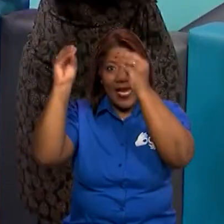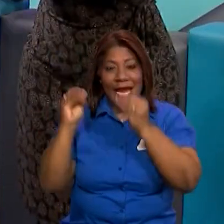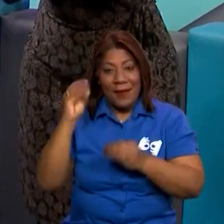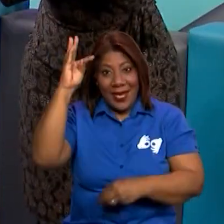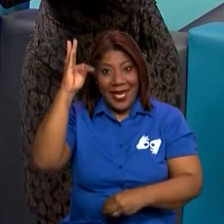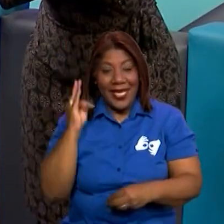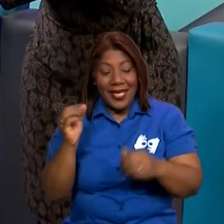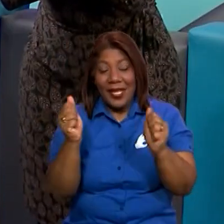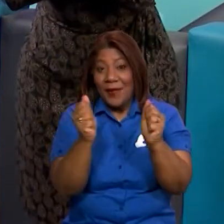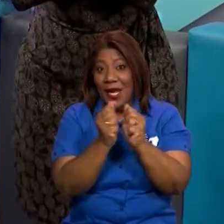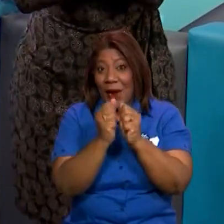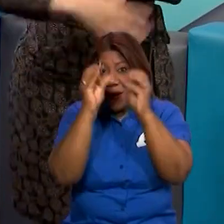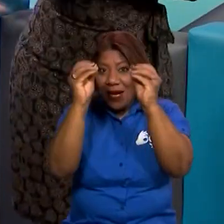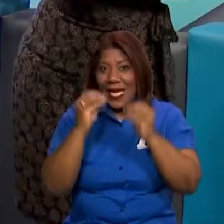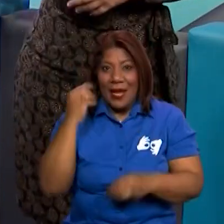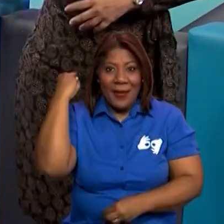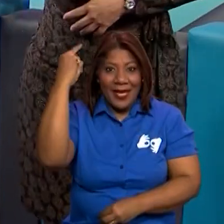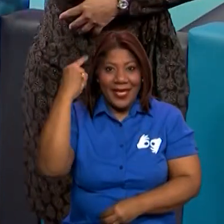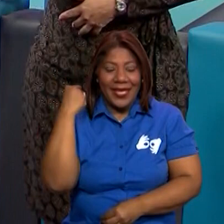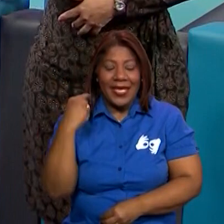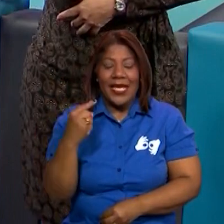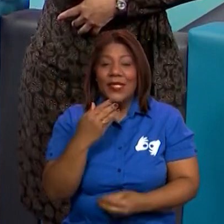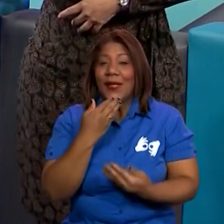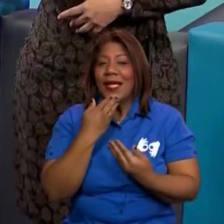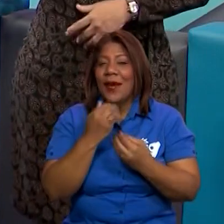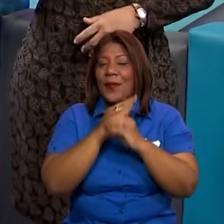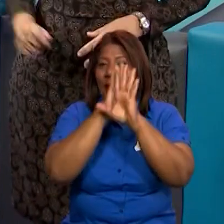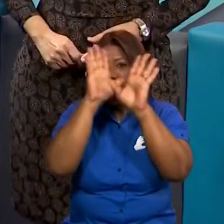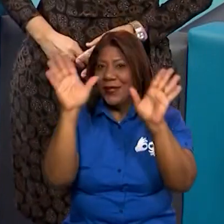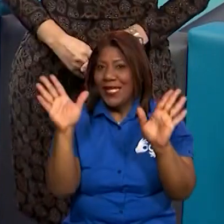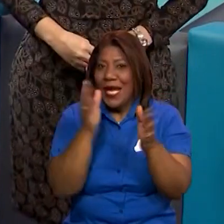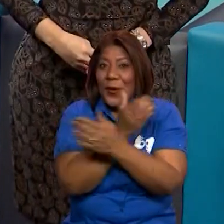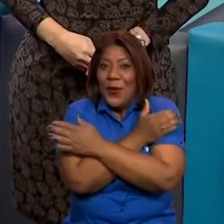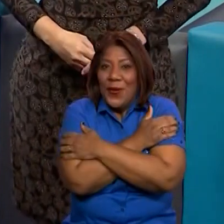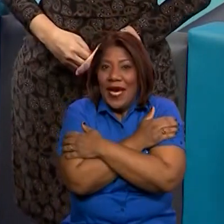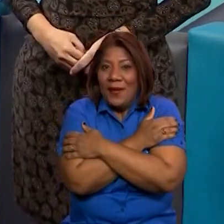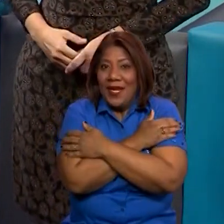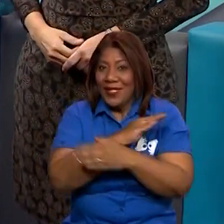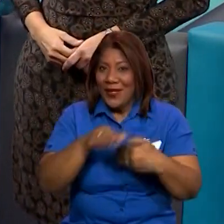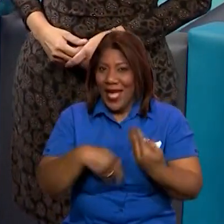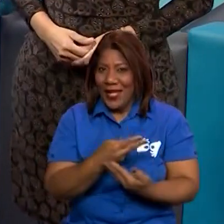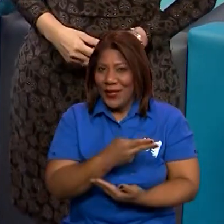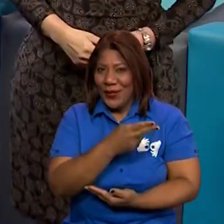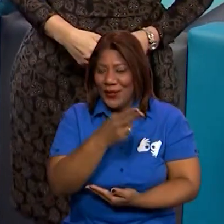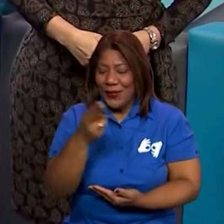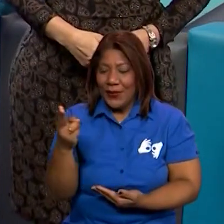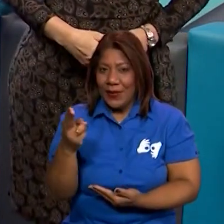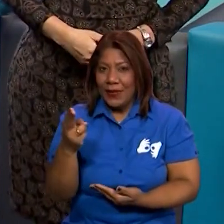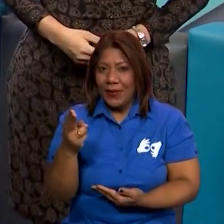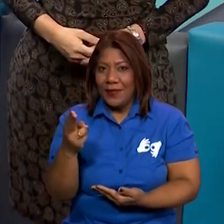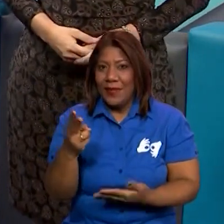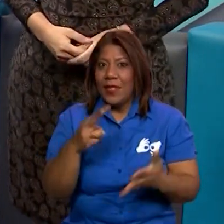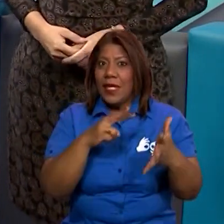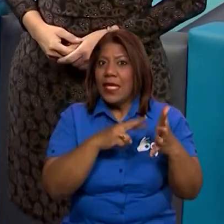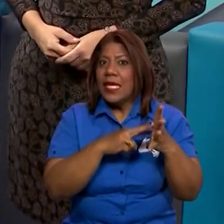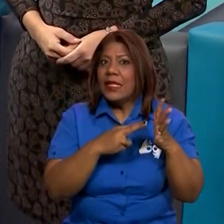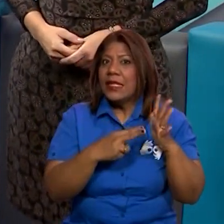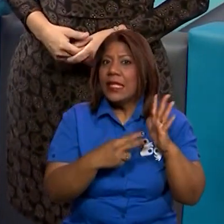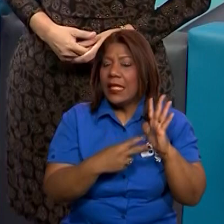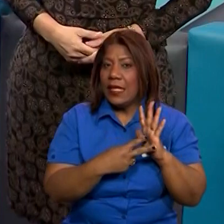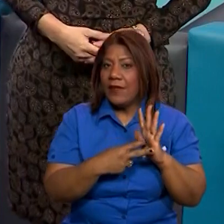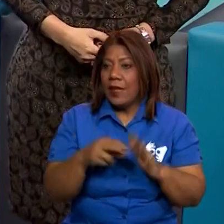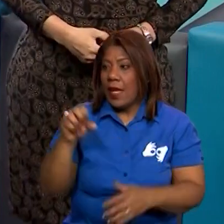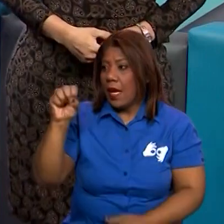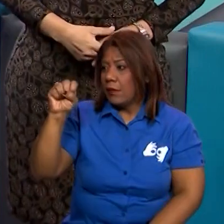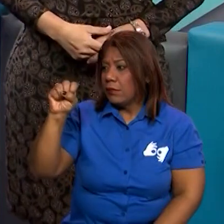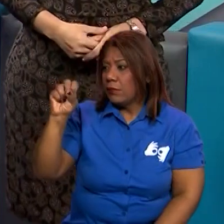¡Un abrazo para cada uno de ustedes! ¡Buenos días! Vamos a ver entonces la definición de